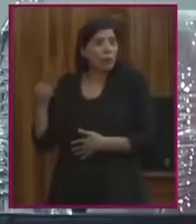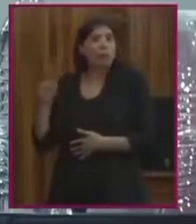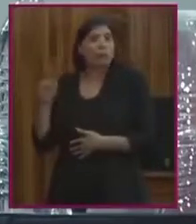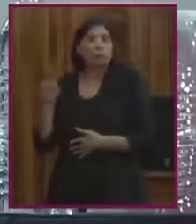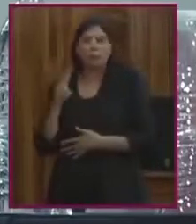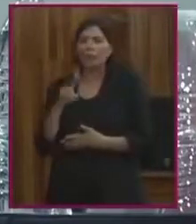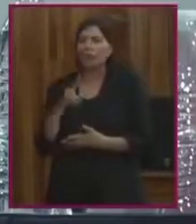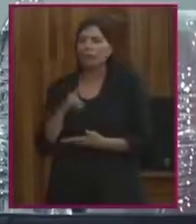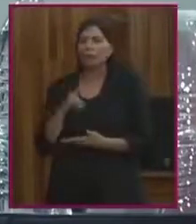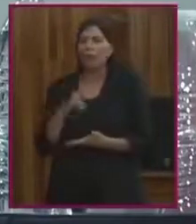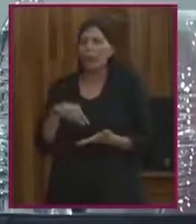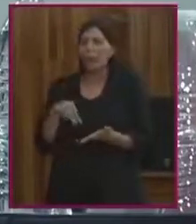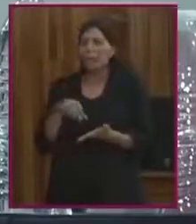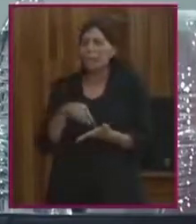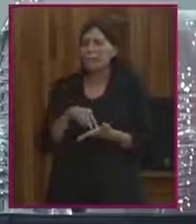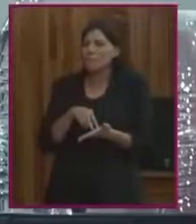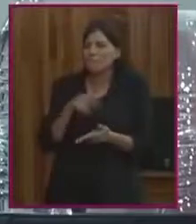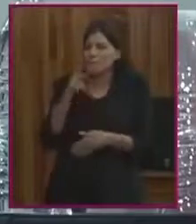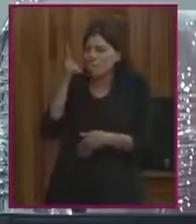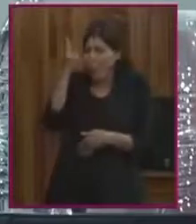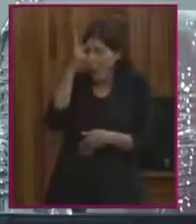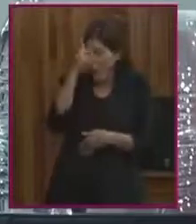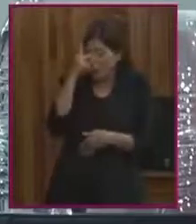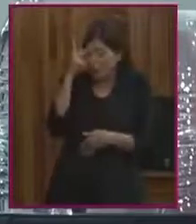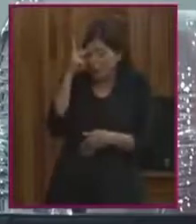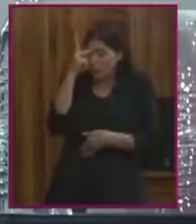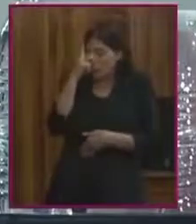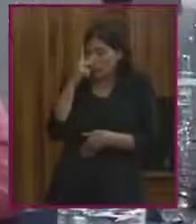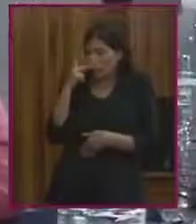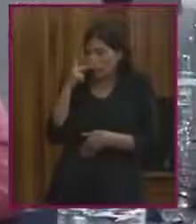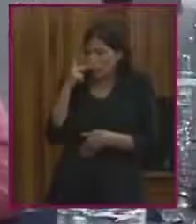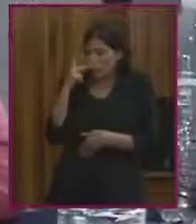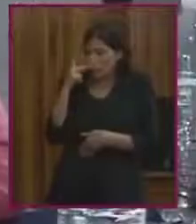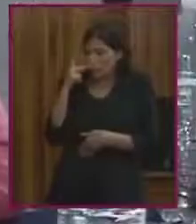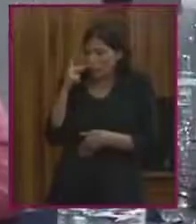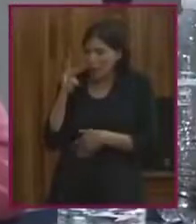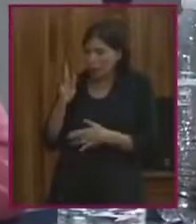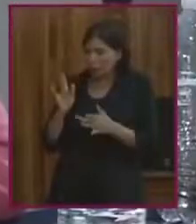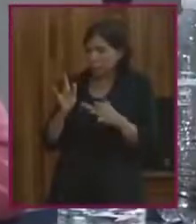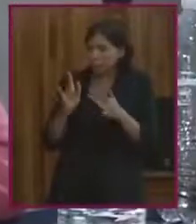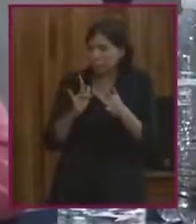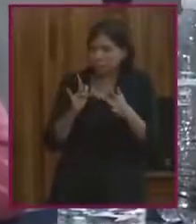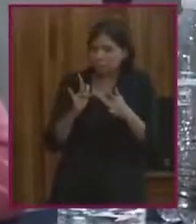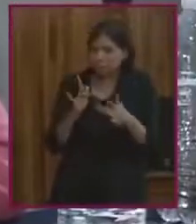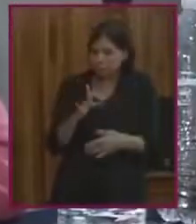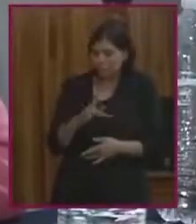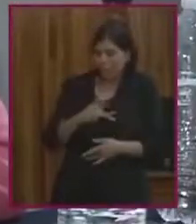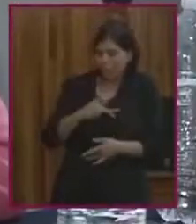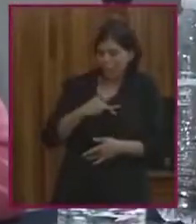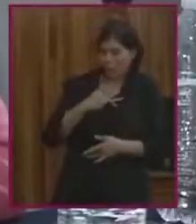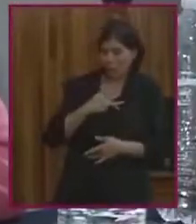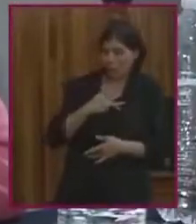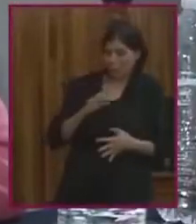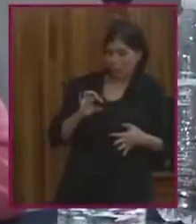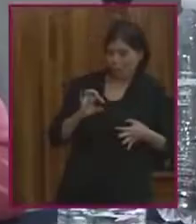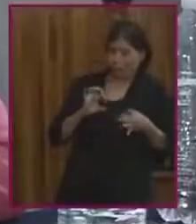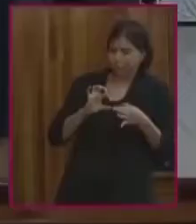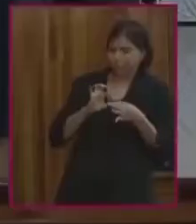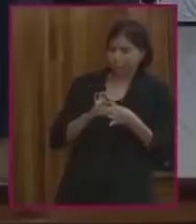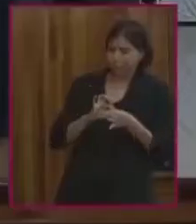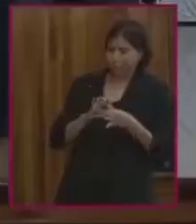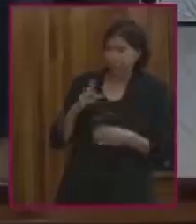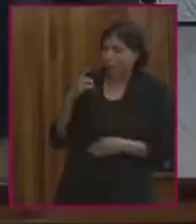presencia psicológica conectada emocionalmente con la persona. Estamos hablando de que estamos con